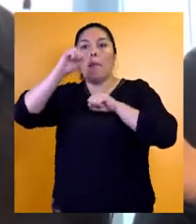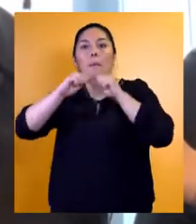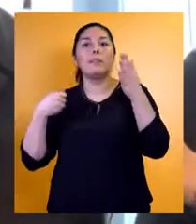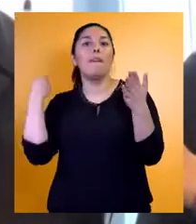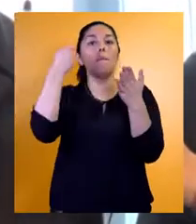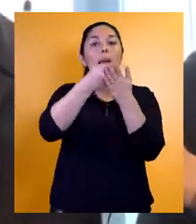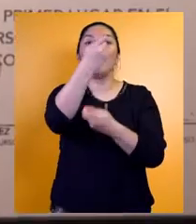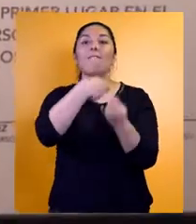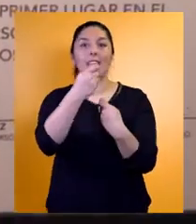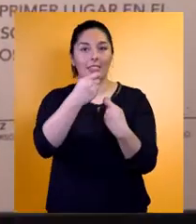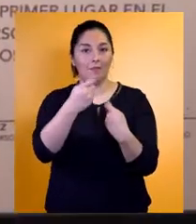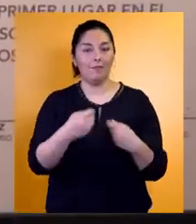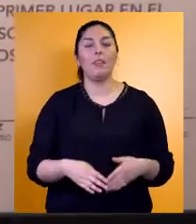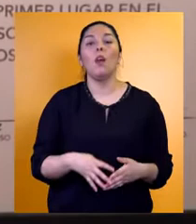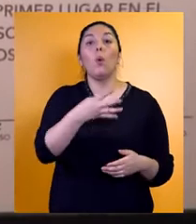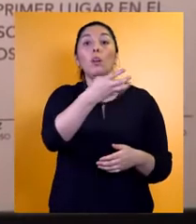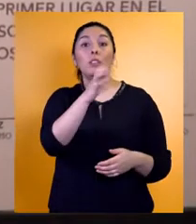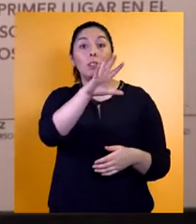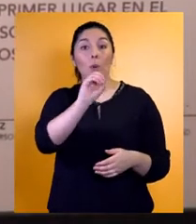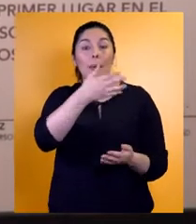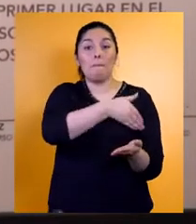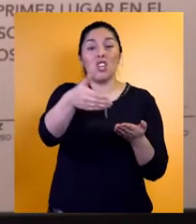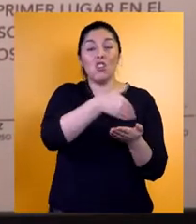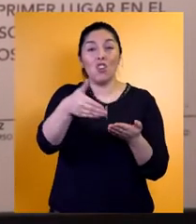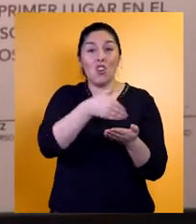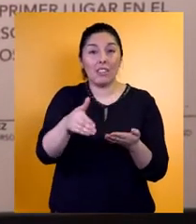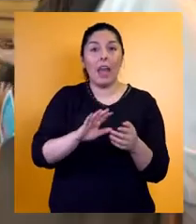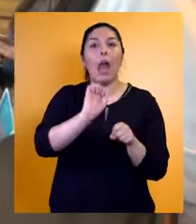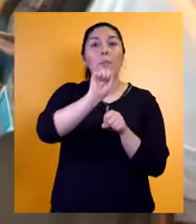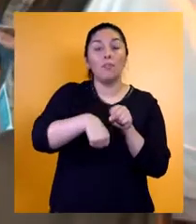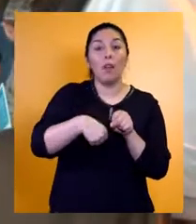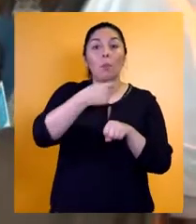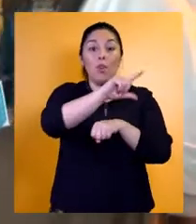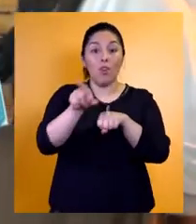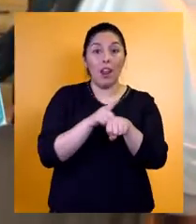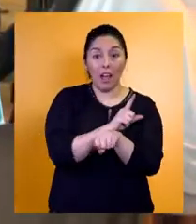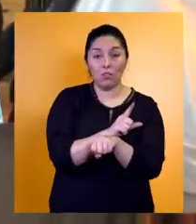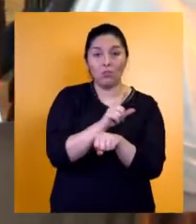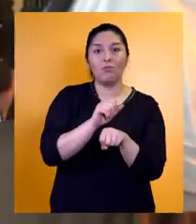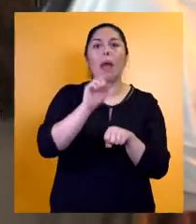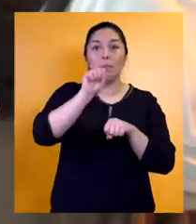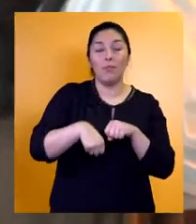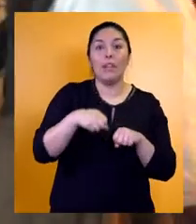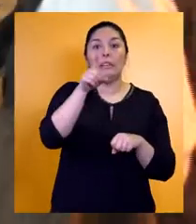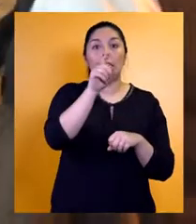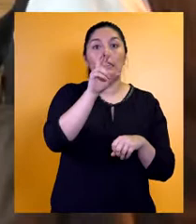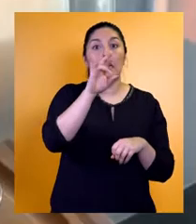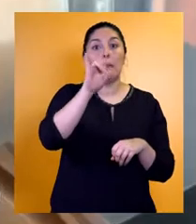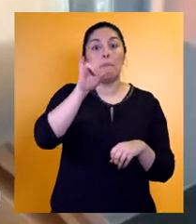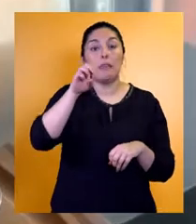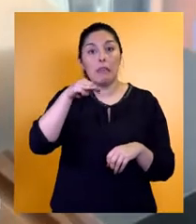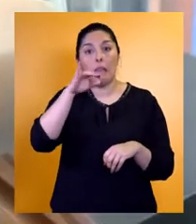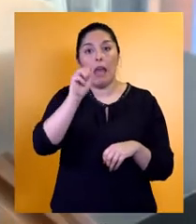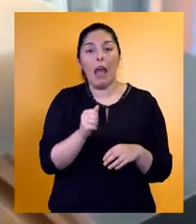grandes industrias lácteas. Con un presupuesto de 450 millones de pesos aprobados por el Gobierno Regional de Los Lagos, la